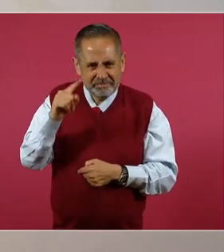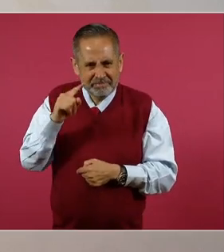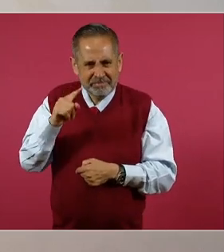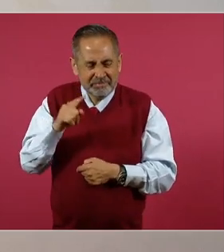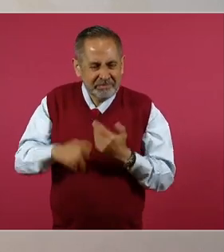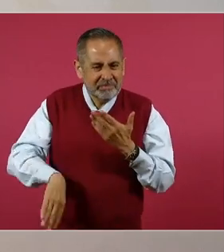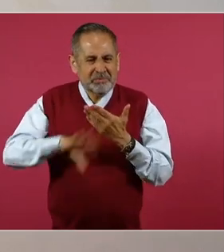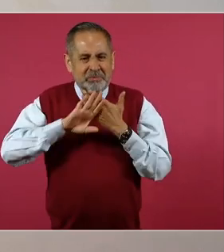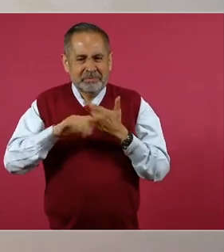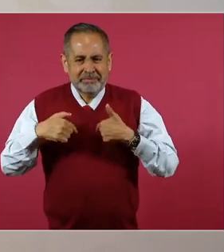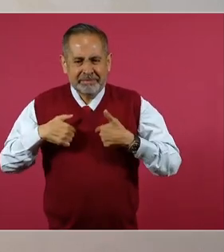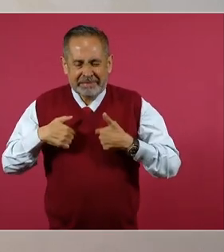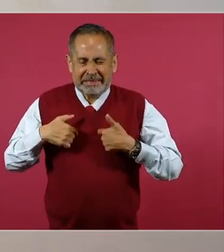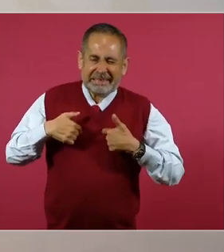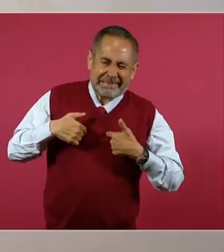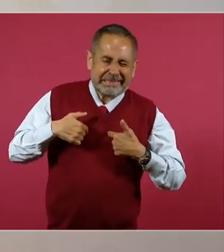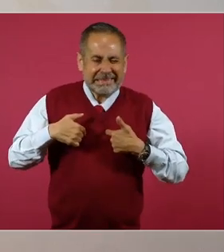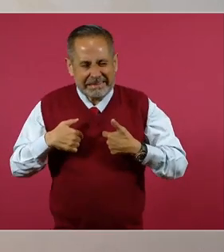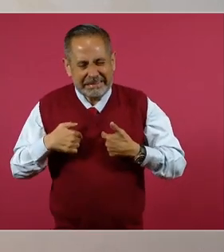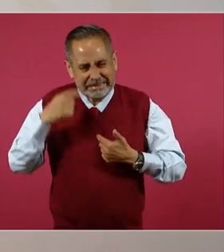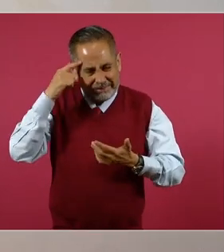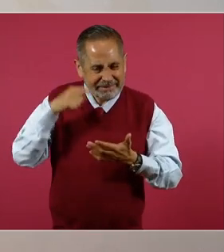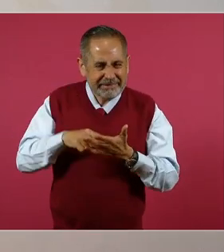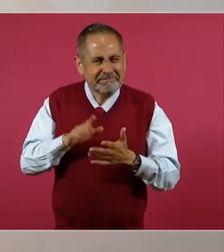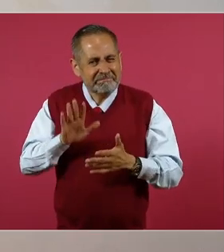de nosotros,